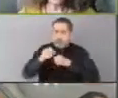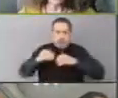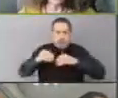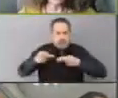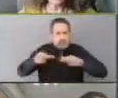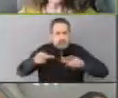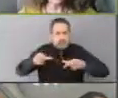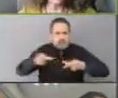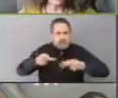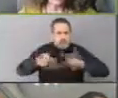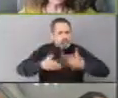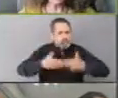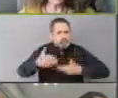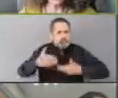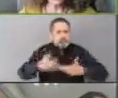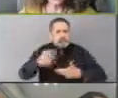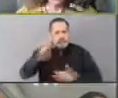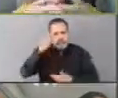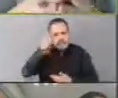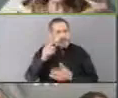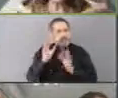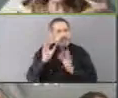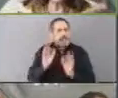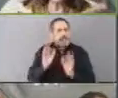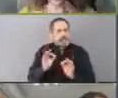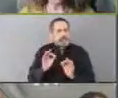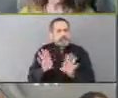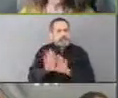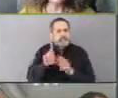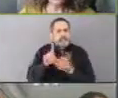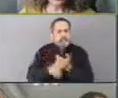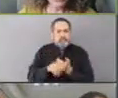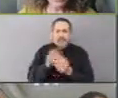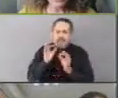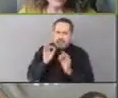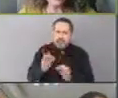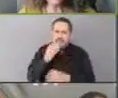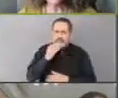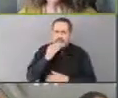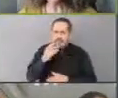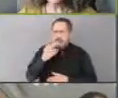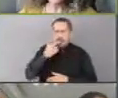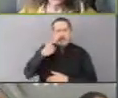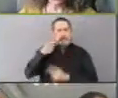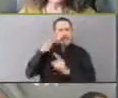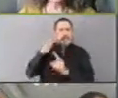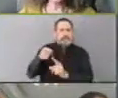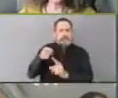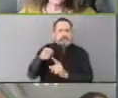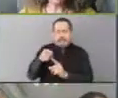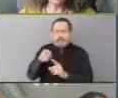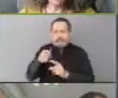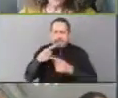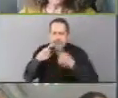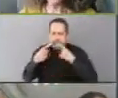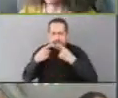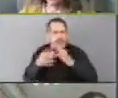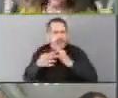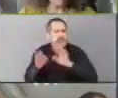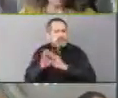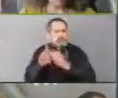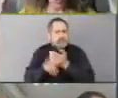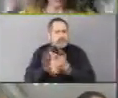para tener que blindar a lo más posible los sectores que se ven